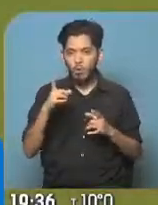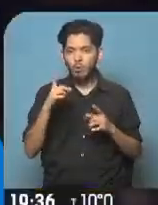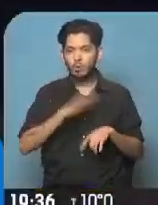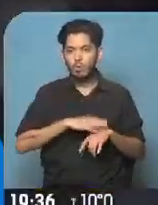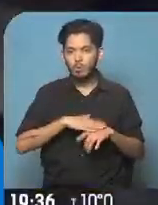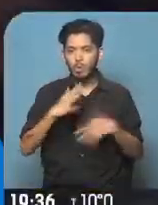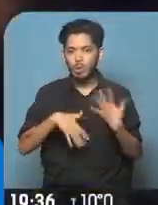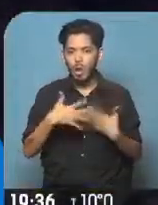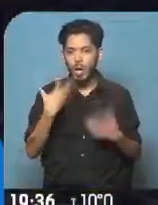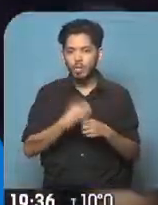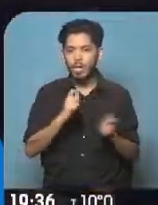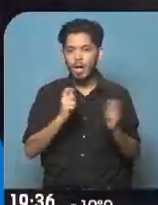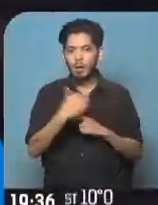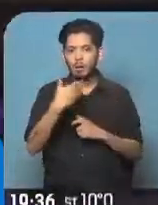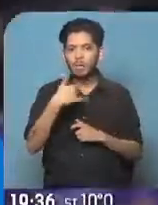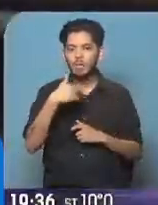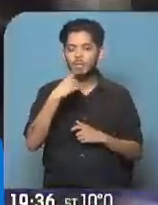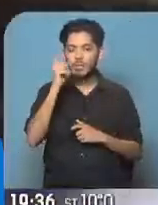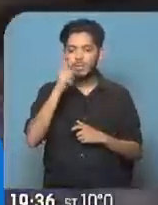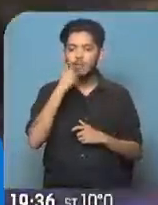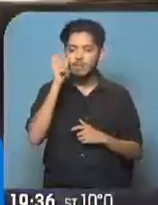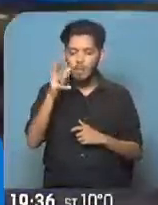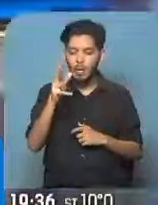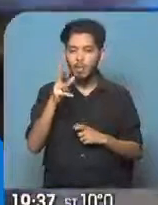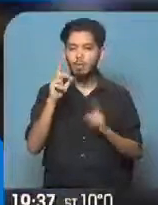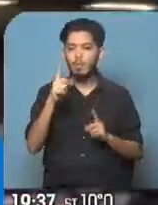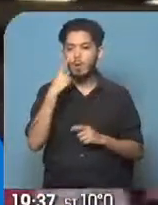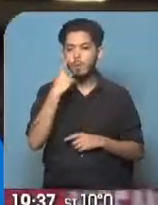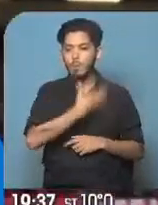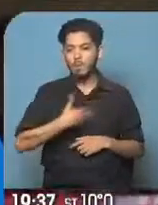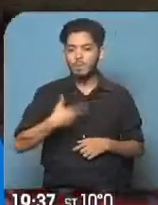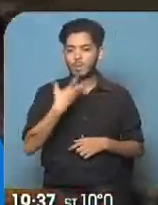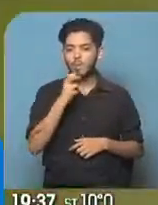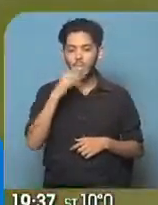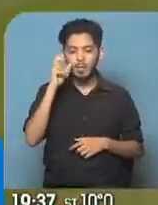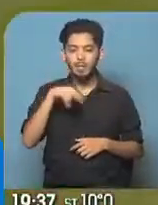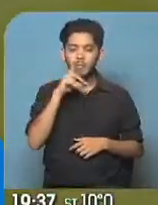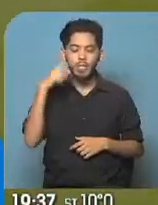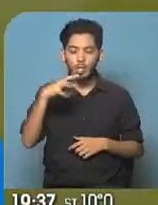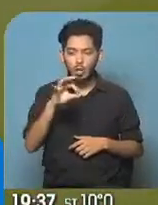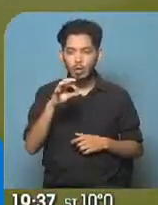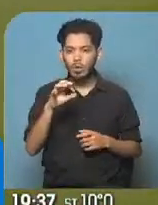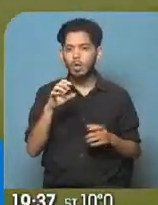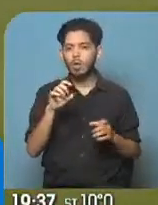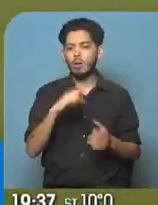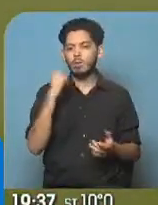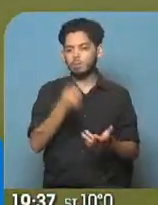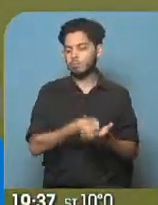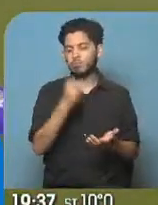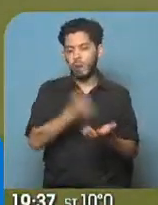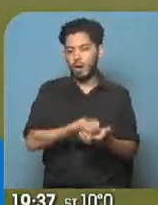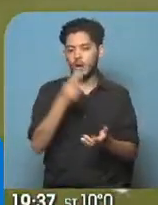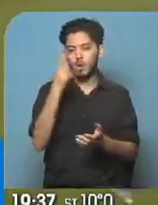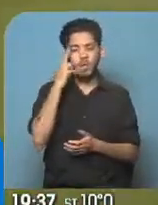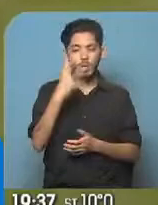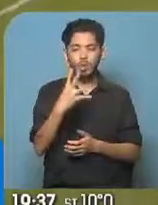hasta que pasó al Manchester United. Allí estuvo 6 años el presidente Florentino Pérez. En 2009 rompió el chanchito, pagó 94 millones